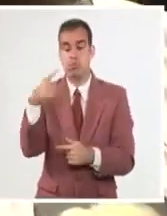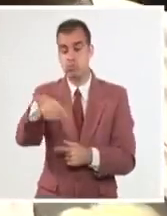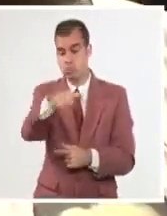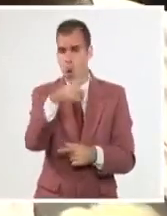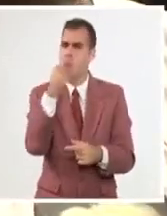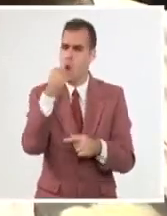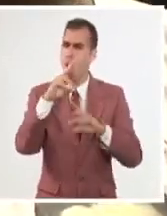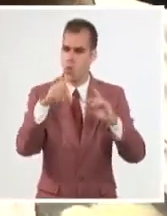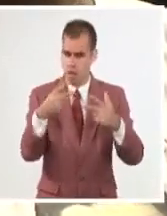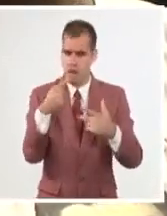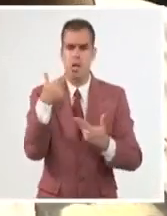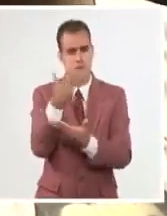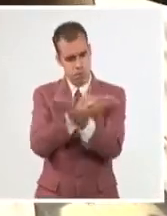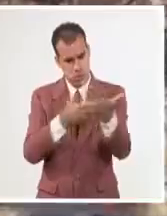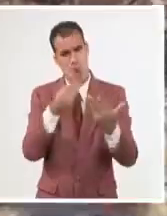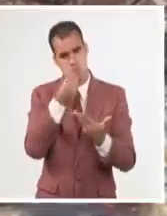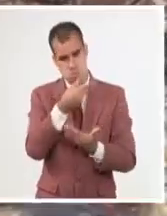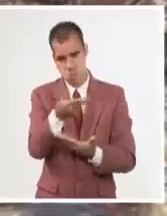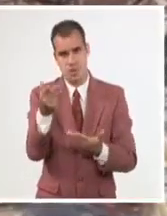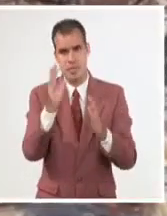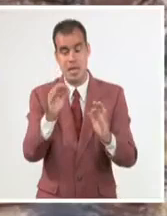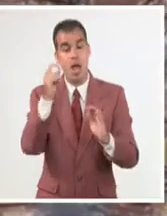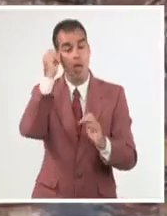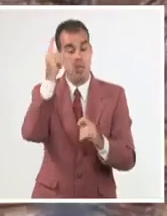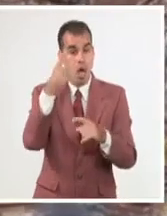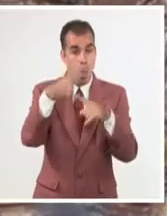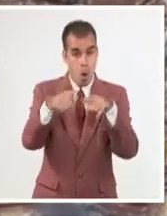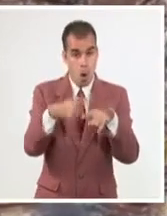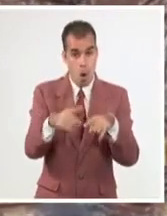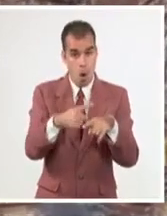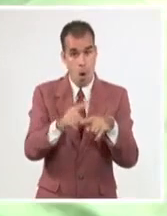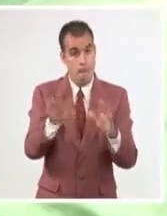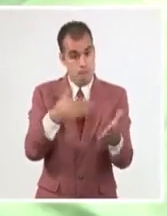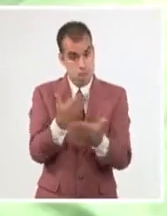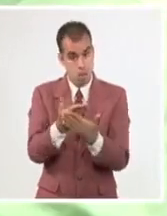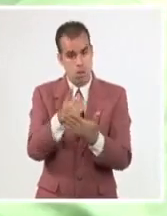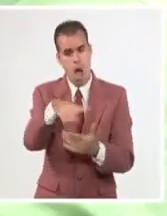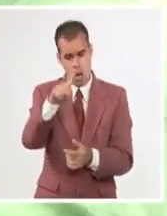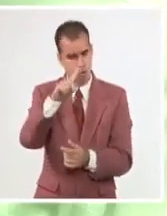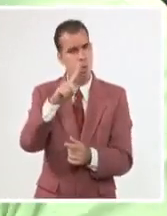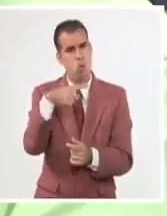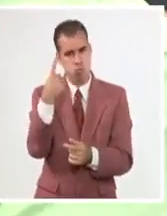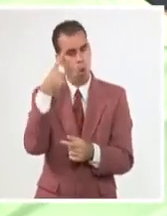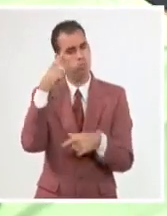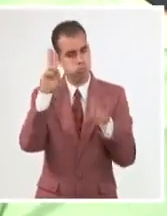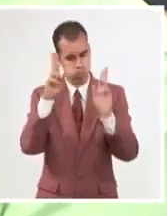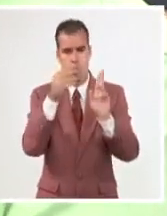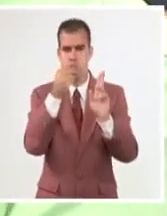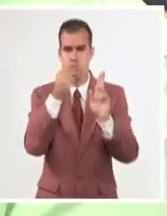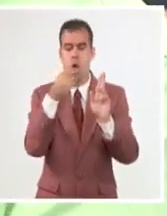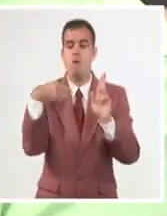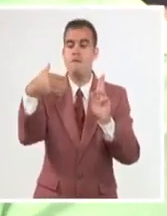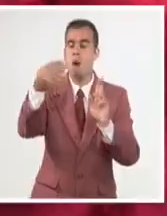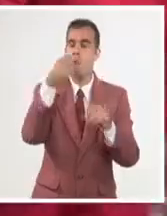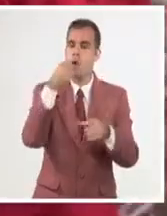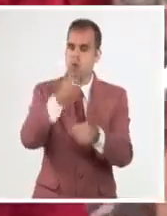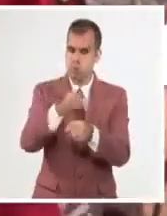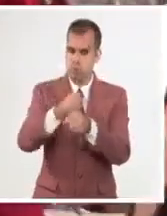intercambio y les aseguró que las ideas, críticas y propuestas están siendo tenidas en cuenta para perfeccionar la gestión